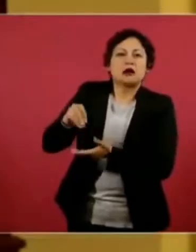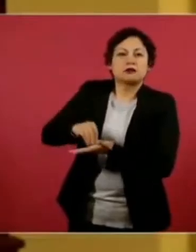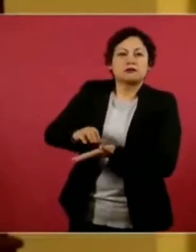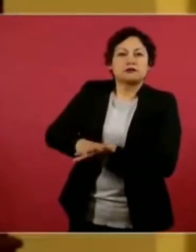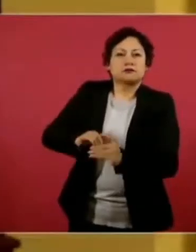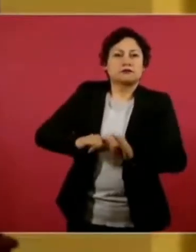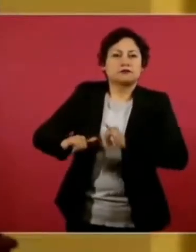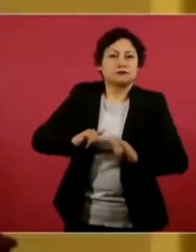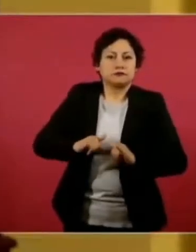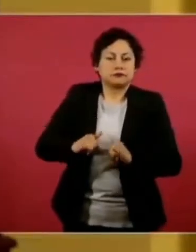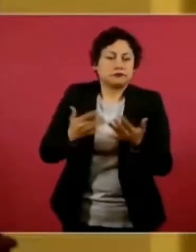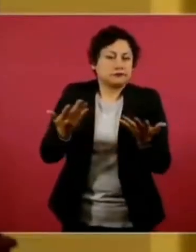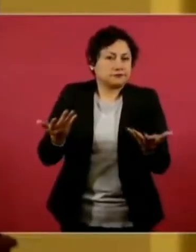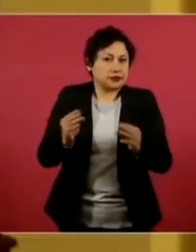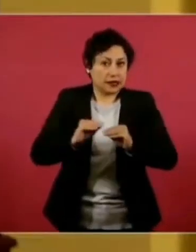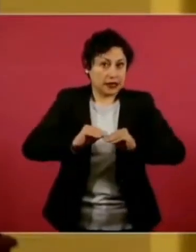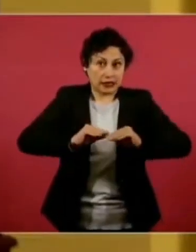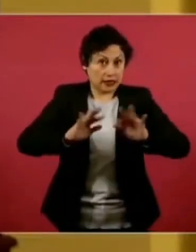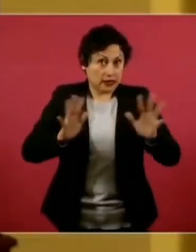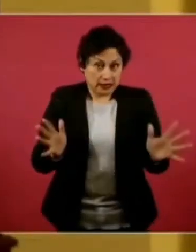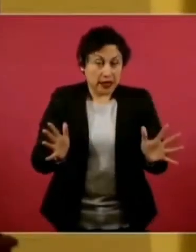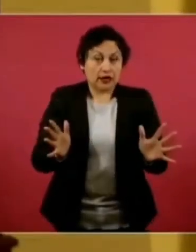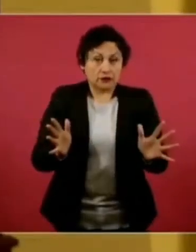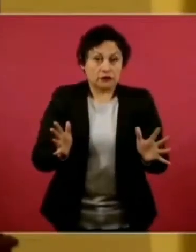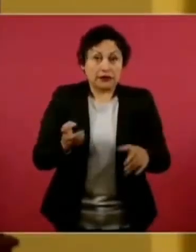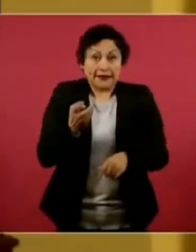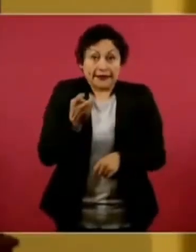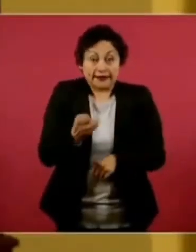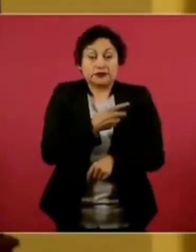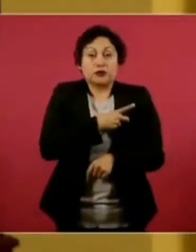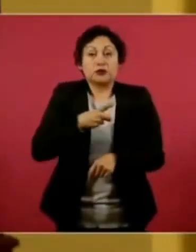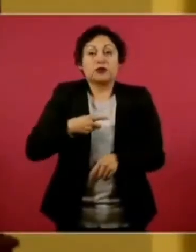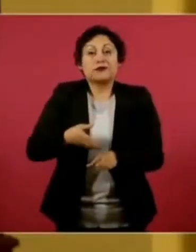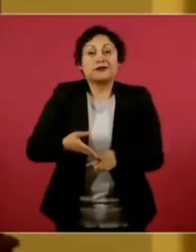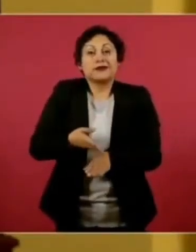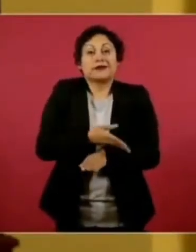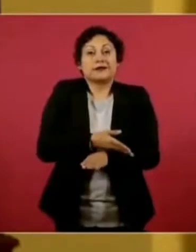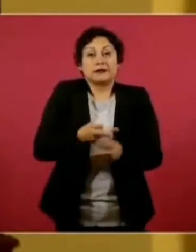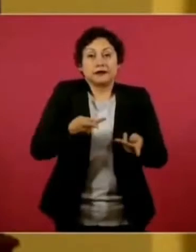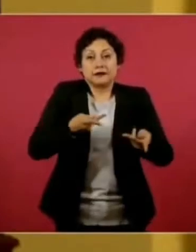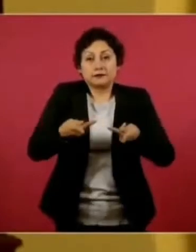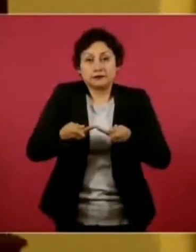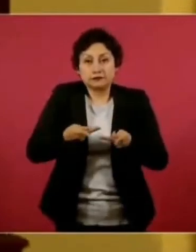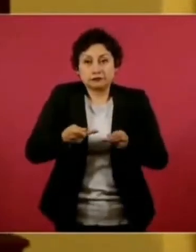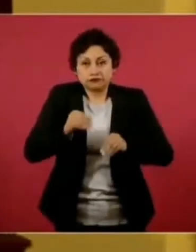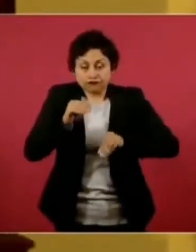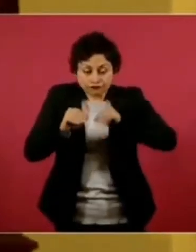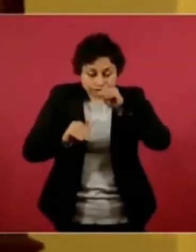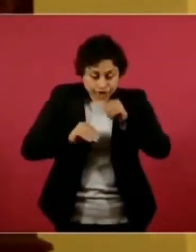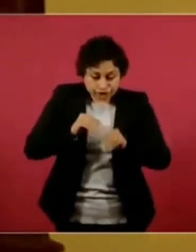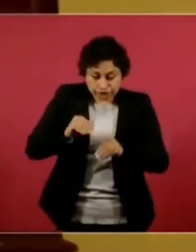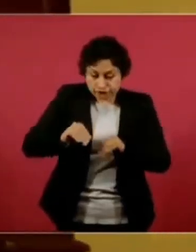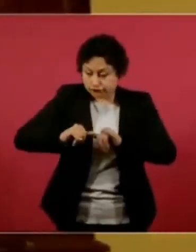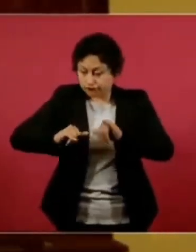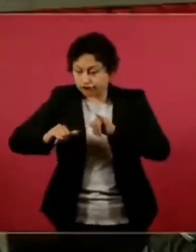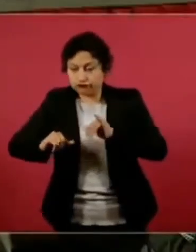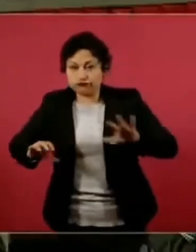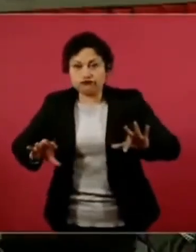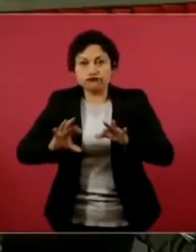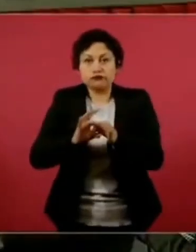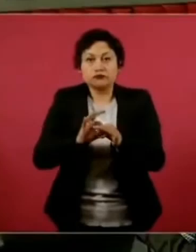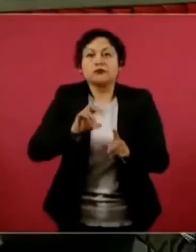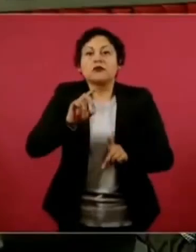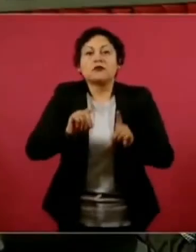que ir adaptando y se tiene que ir planeando en función de las condiciones de crecimiento que van presentando nuestros usuarios.